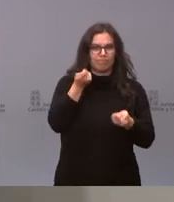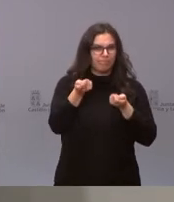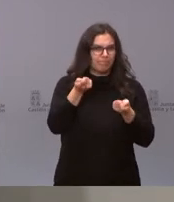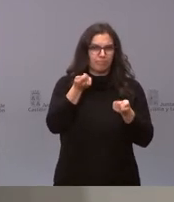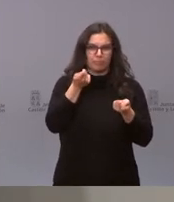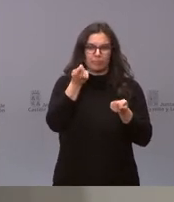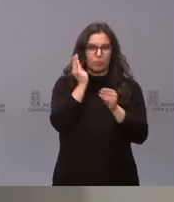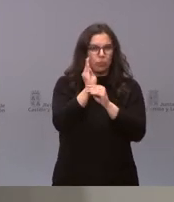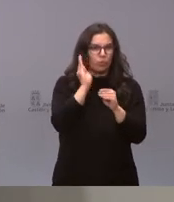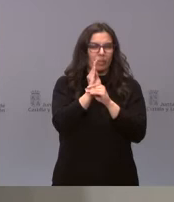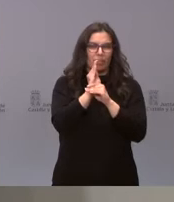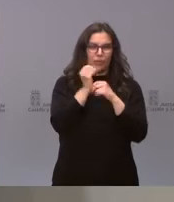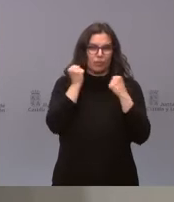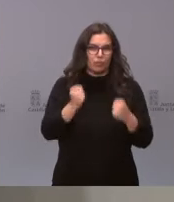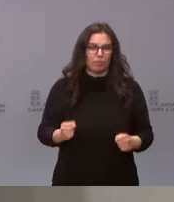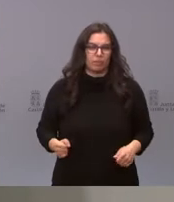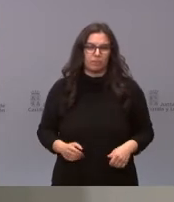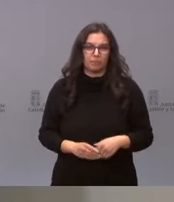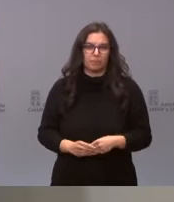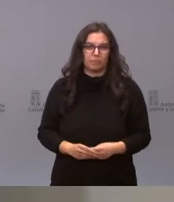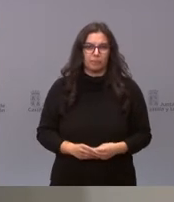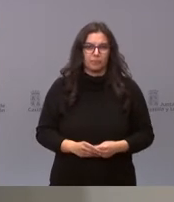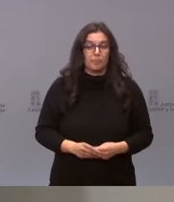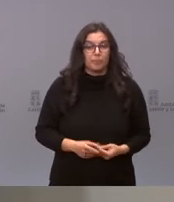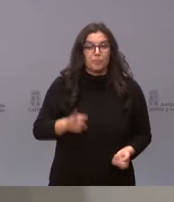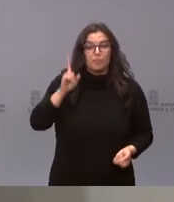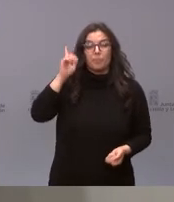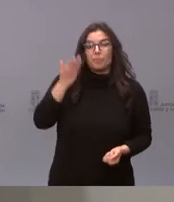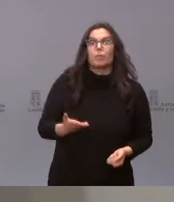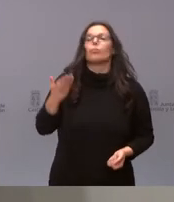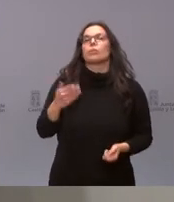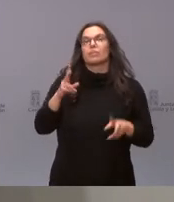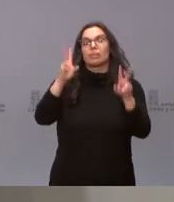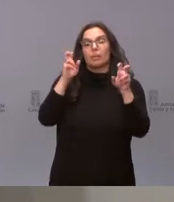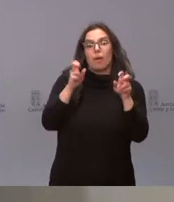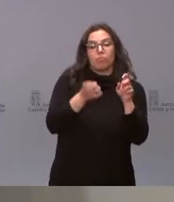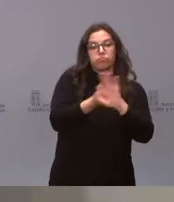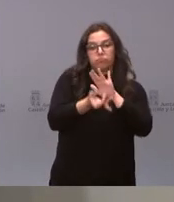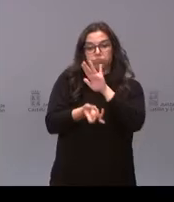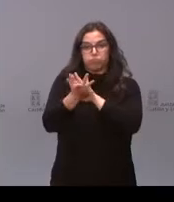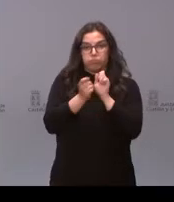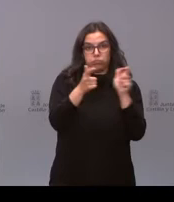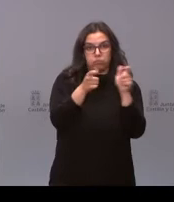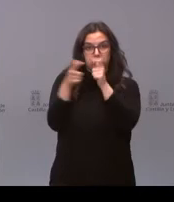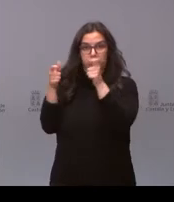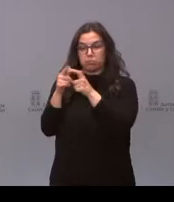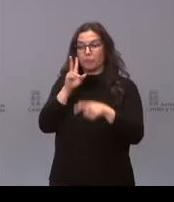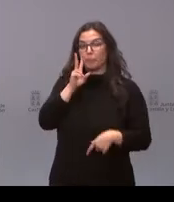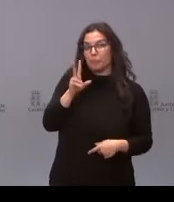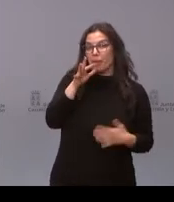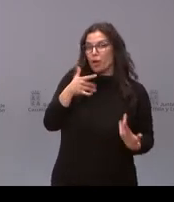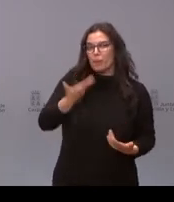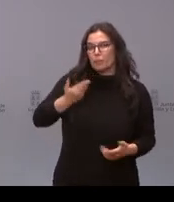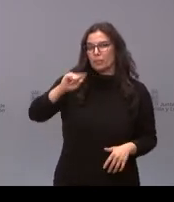las medidas de protección es importante en relación a los brotes ver que los brotes ahora mismo los más